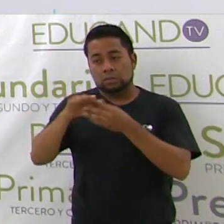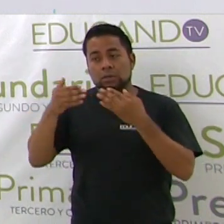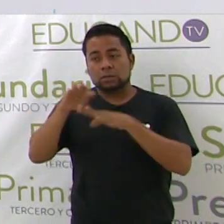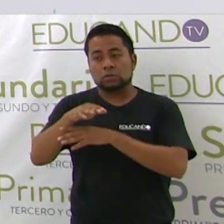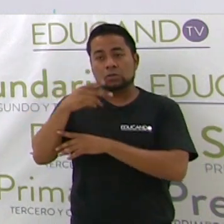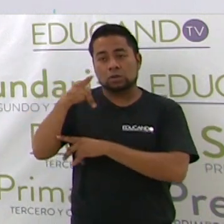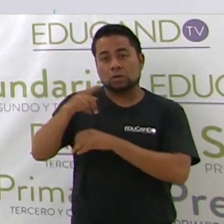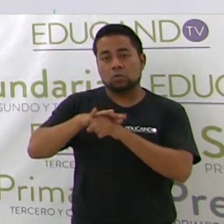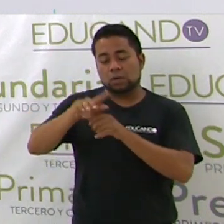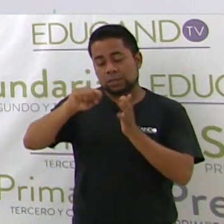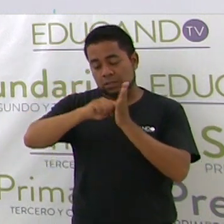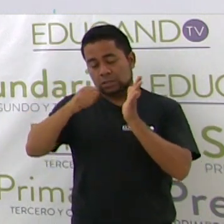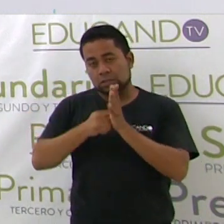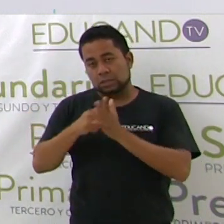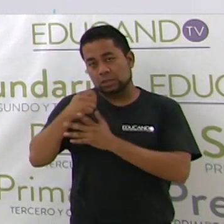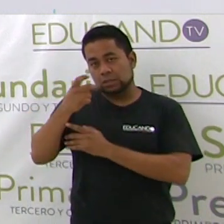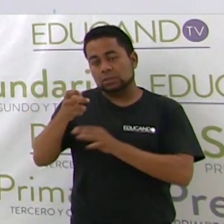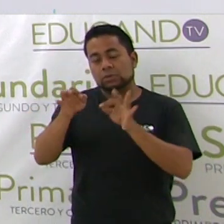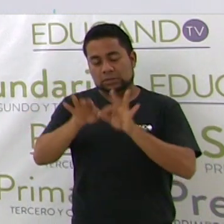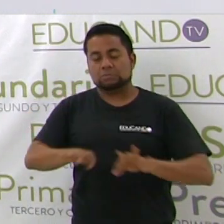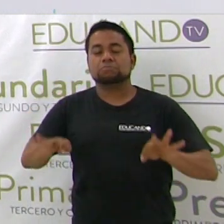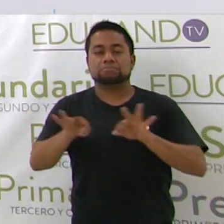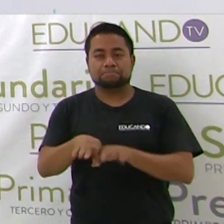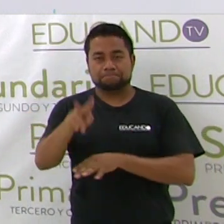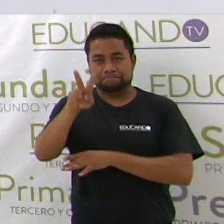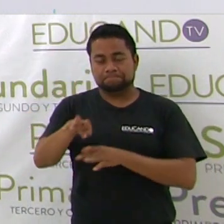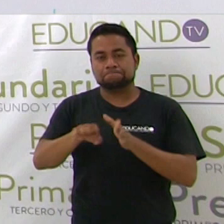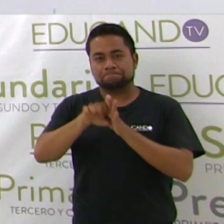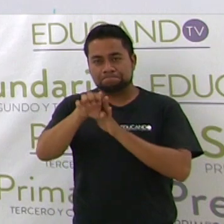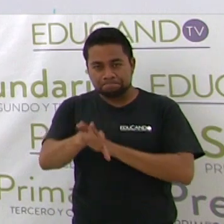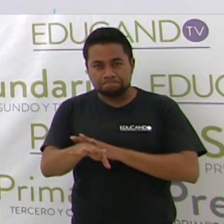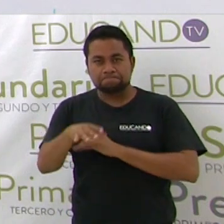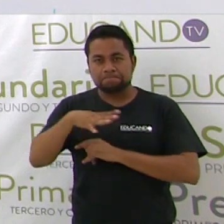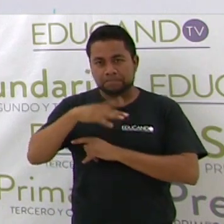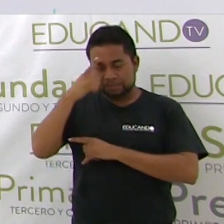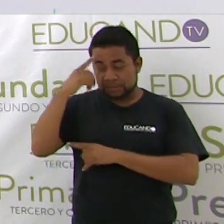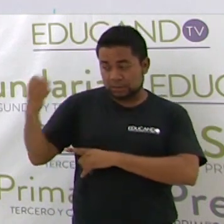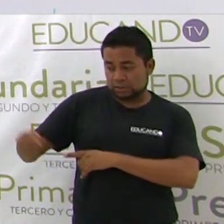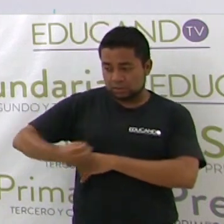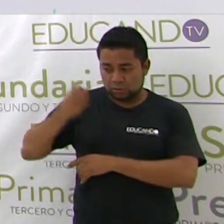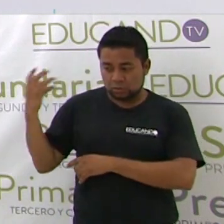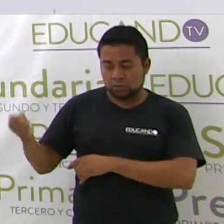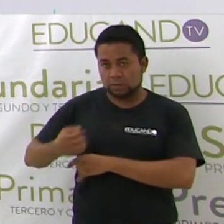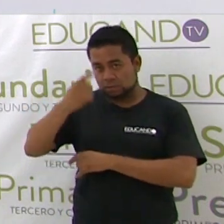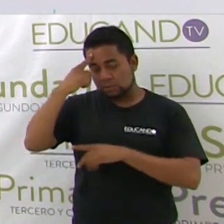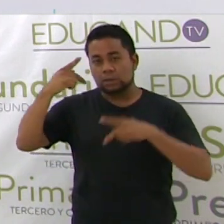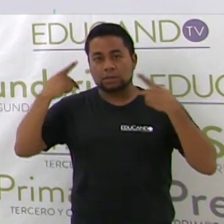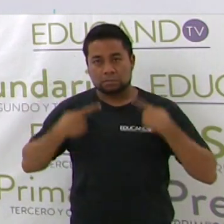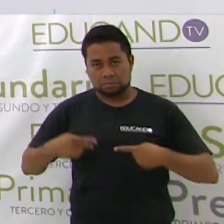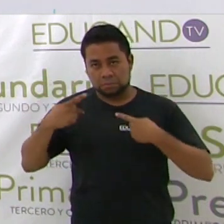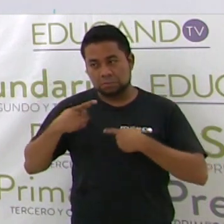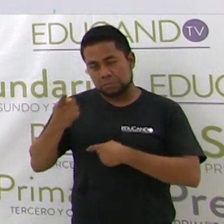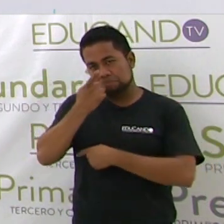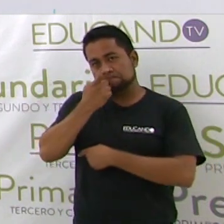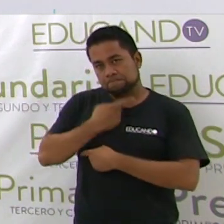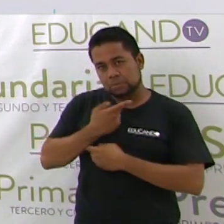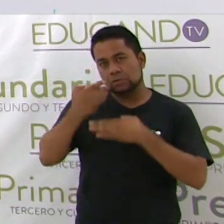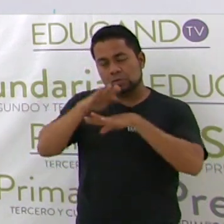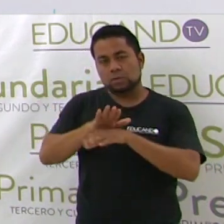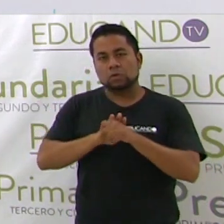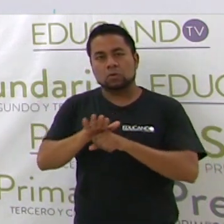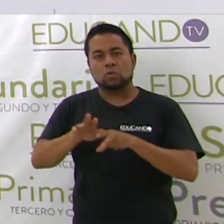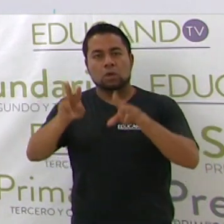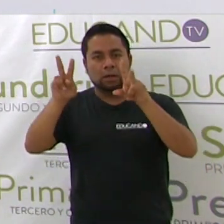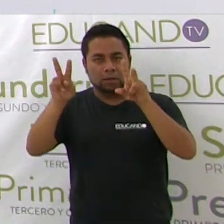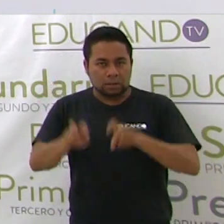propia técnica. Y eso es muy importante. Si nosotros vamos a una conferencia de una persona que nos va a hablar, por ejemplo, de un tema